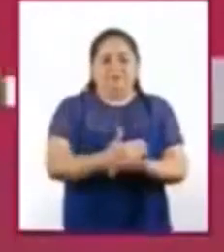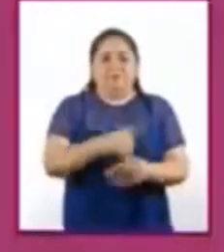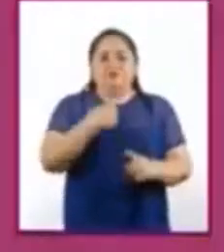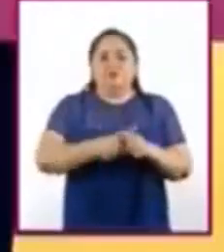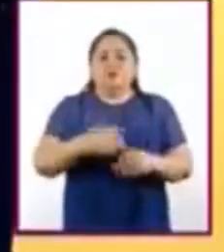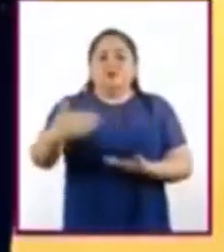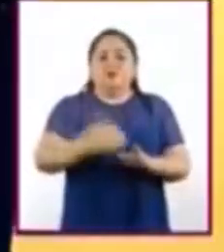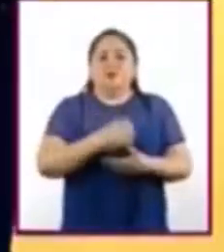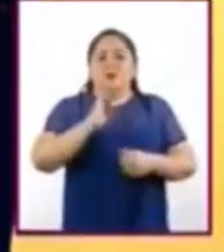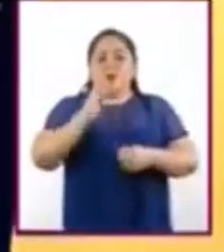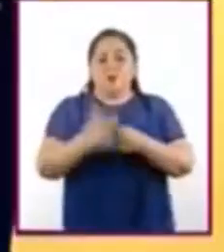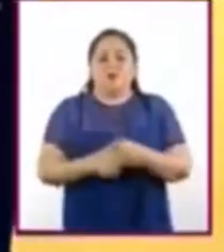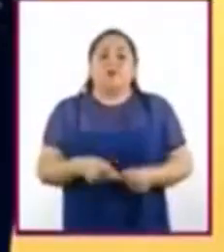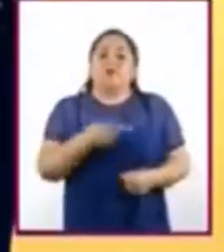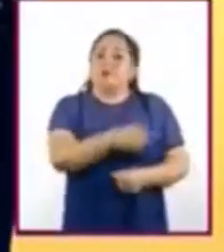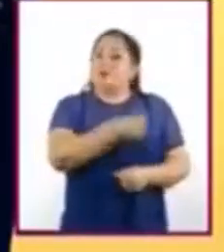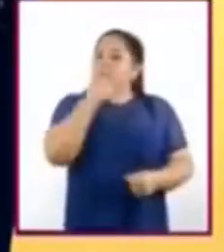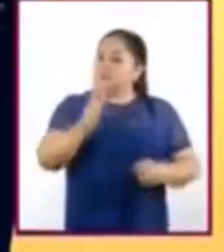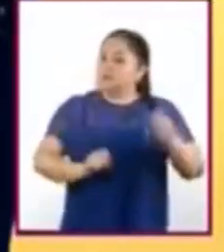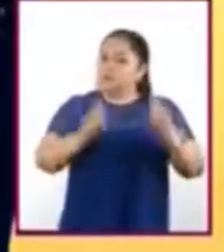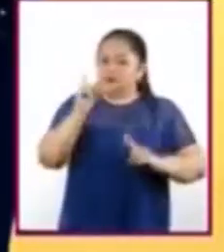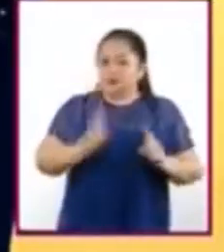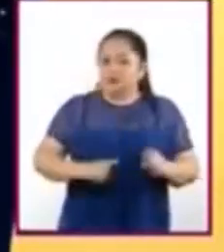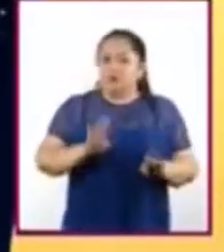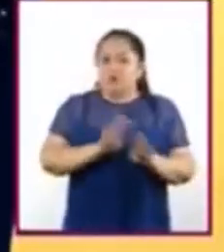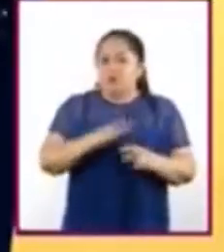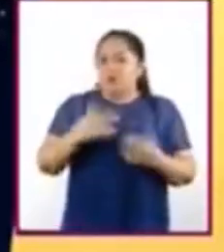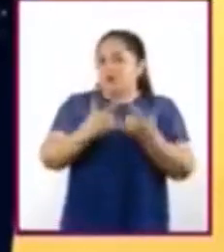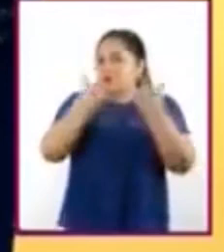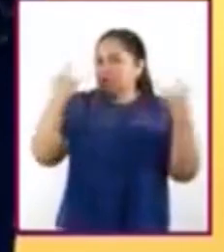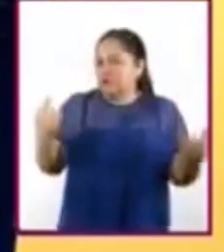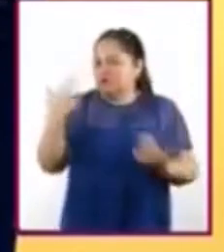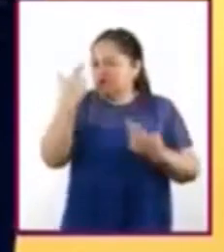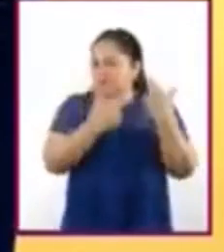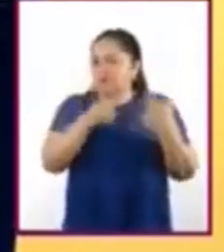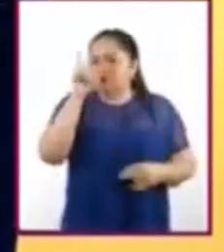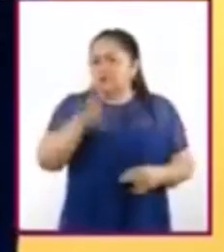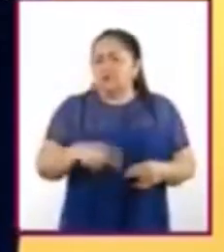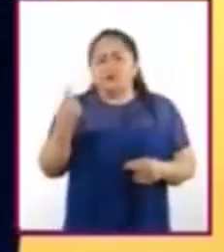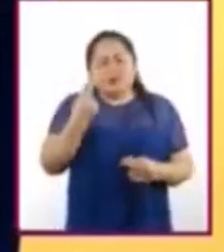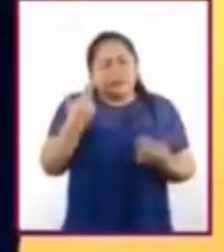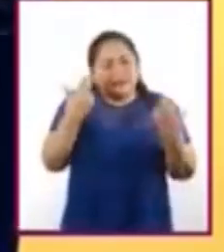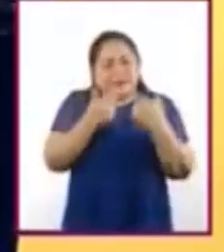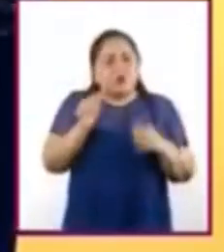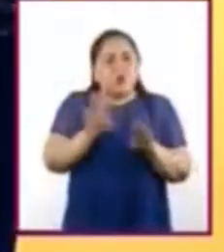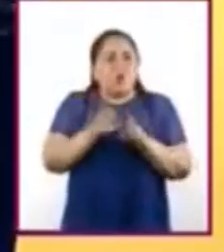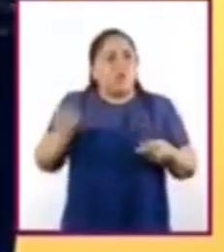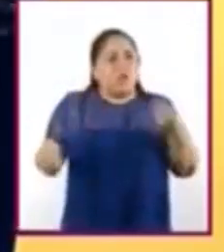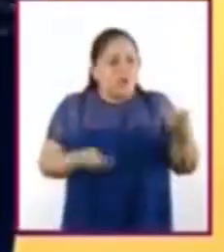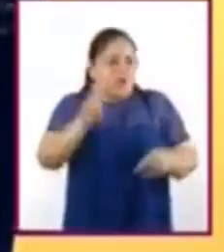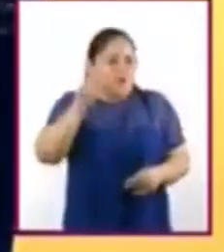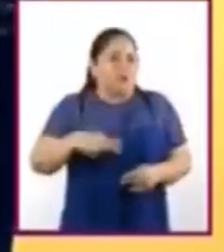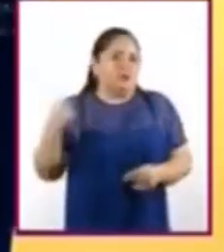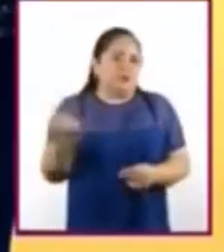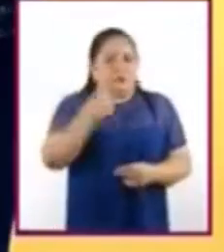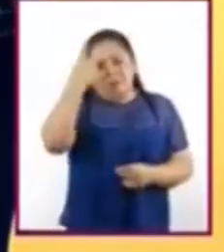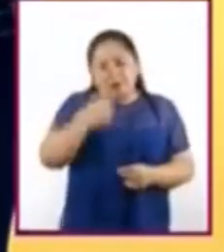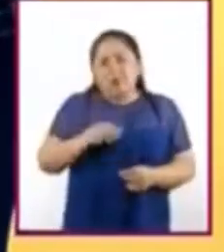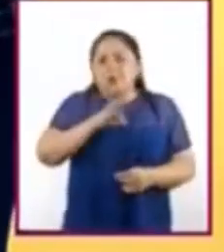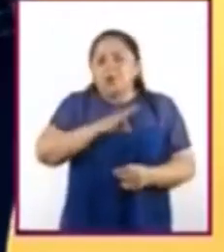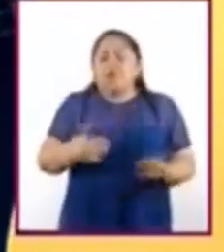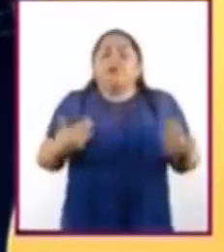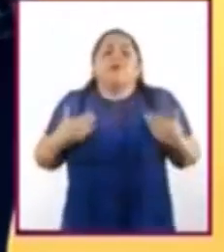Europa. Sin duda, analizar una fuente histórica requiere formular las preguntas que sean necesarias para poder